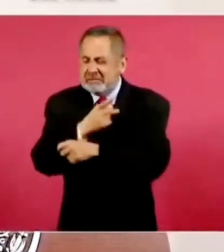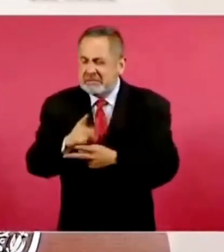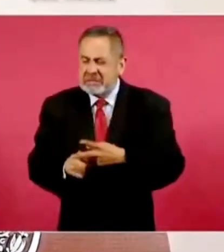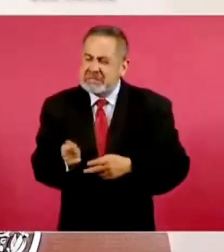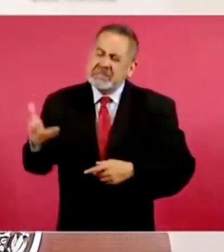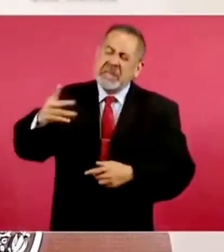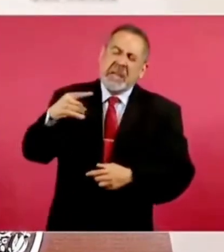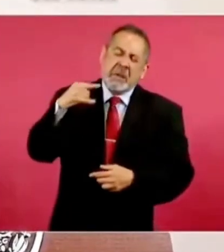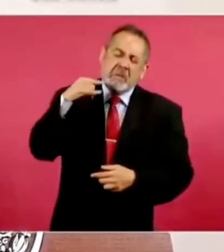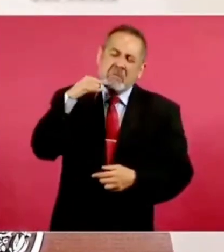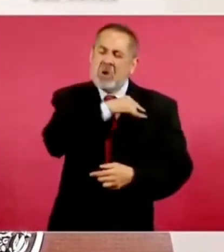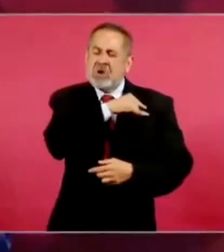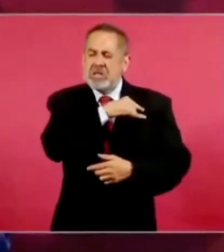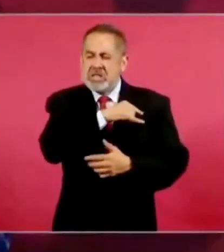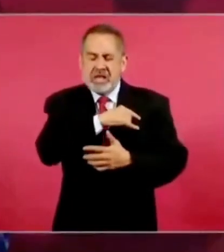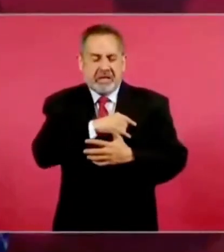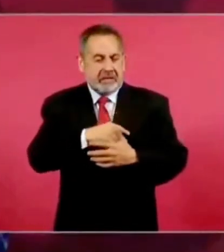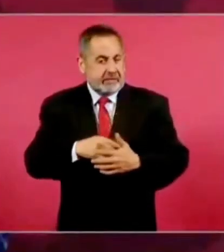hipócrita,